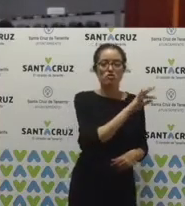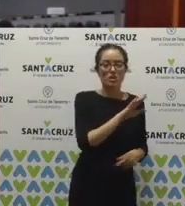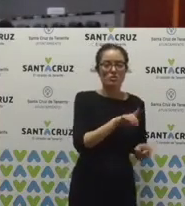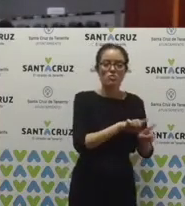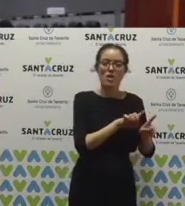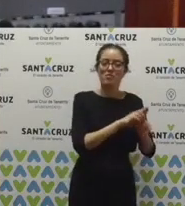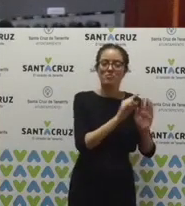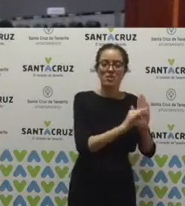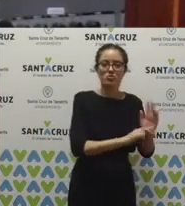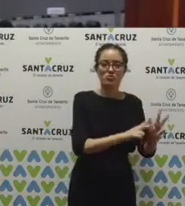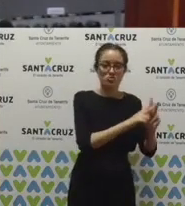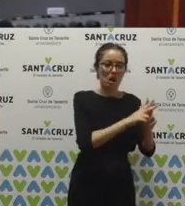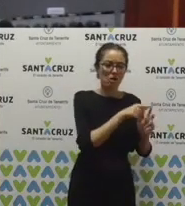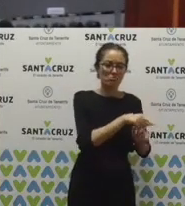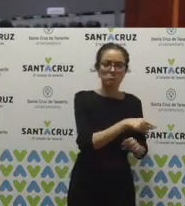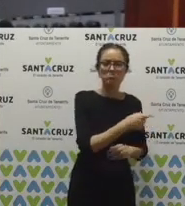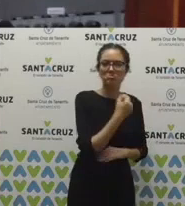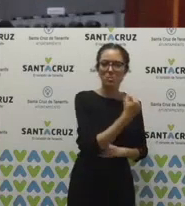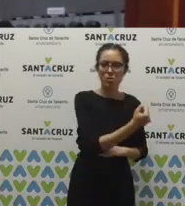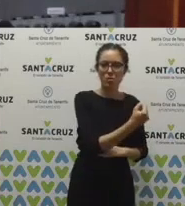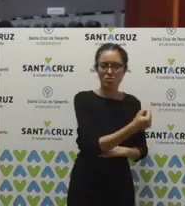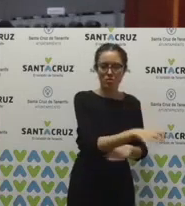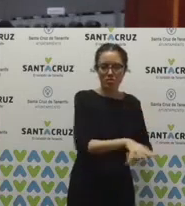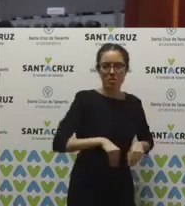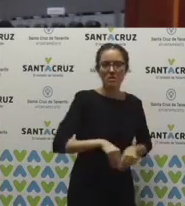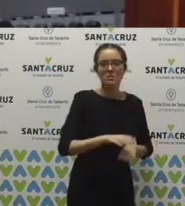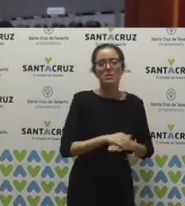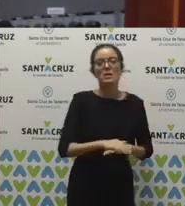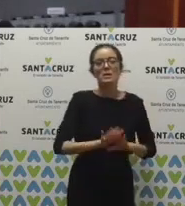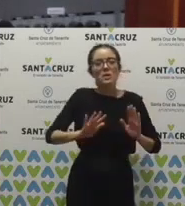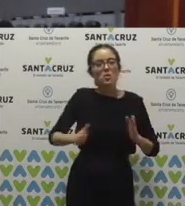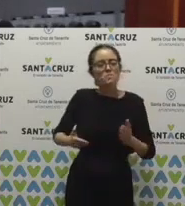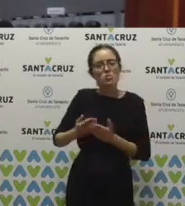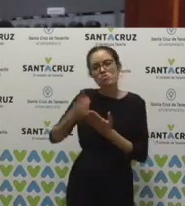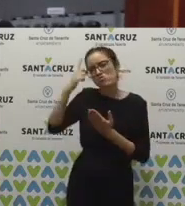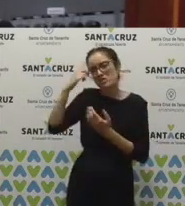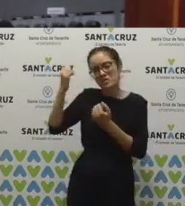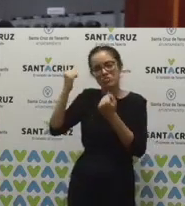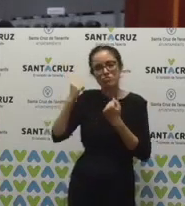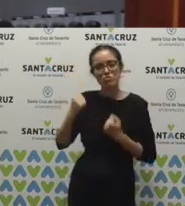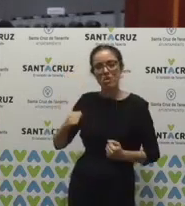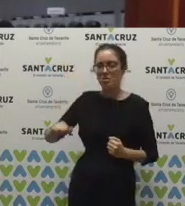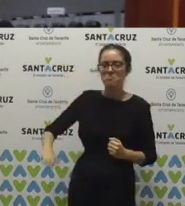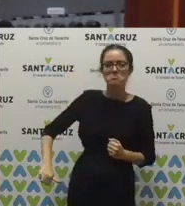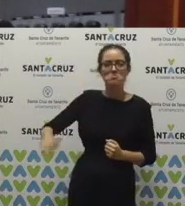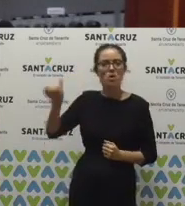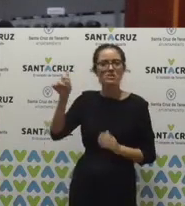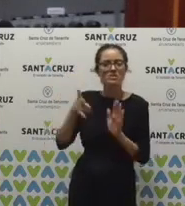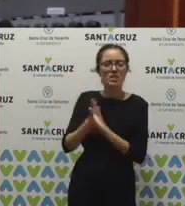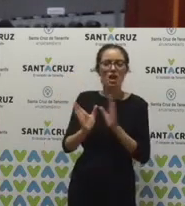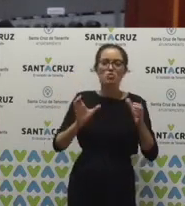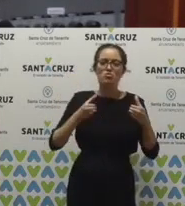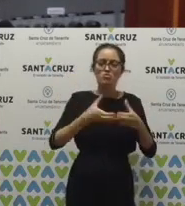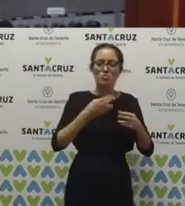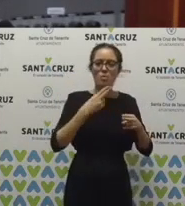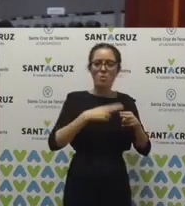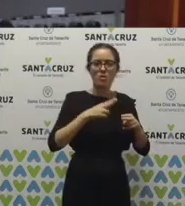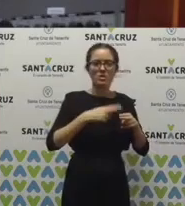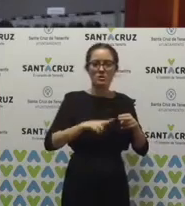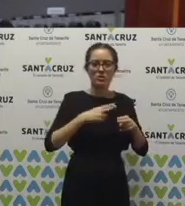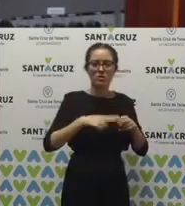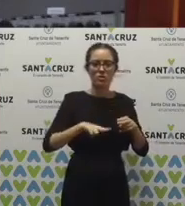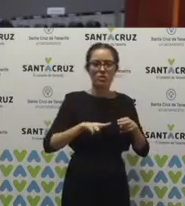sido aceptadas pero para nada esta moción institucional significa que nuestro grupo vaya a dejar de hacer